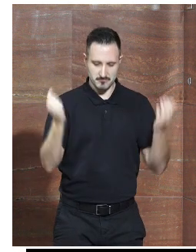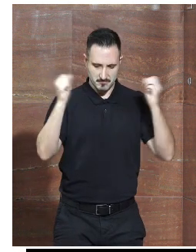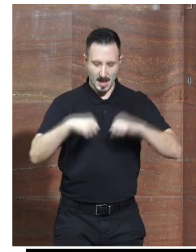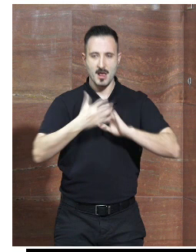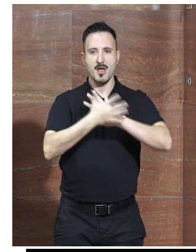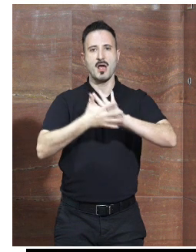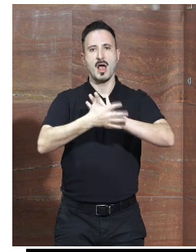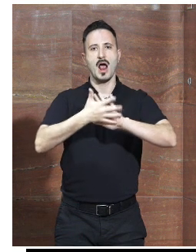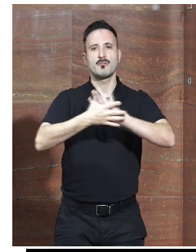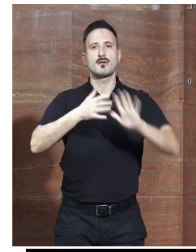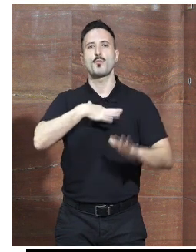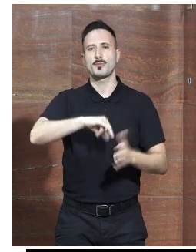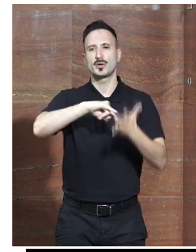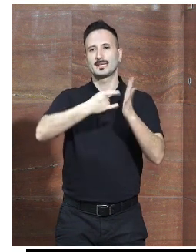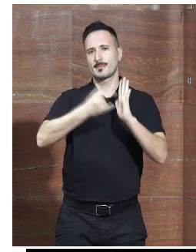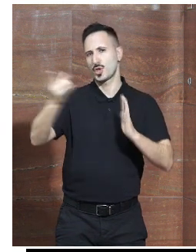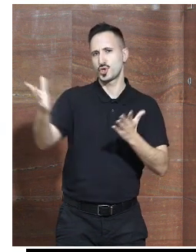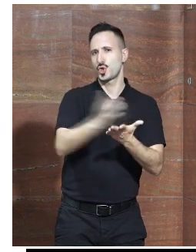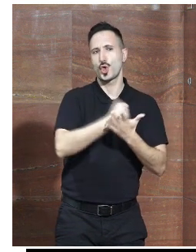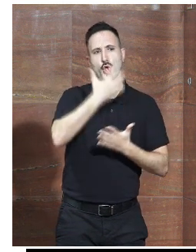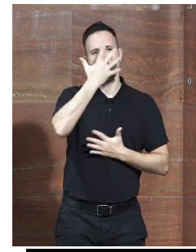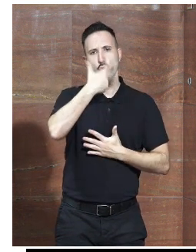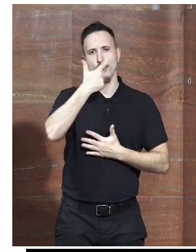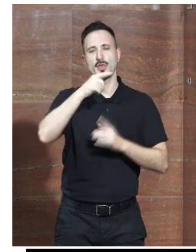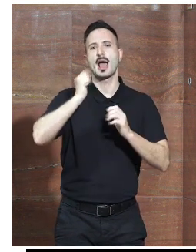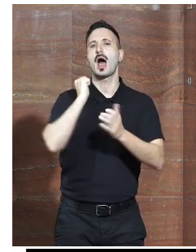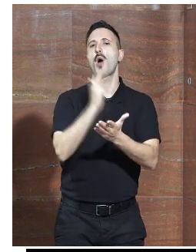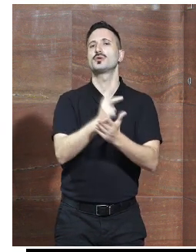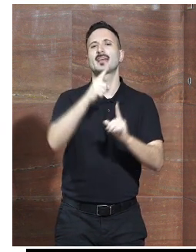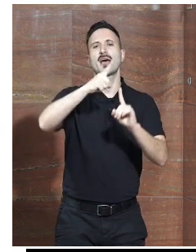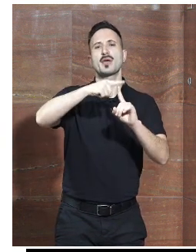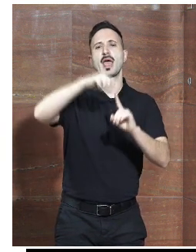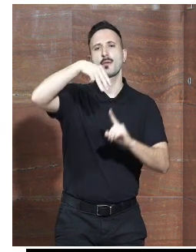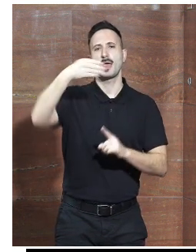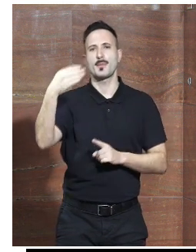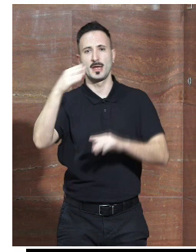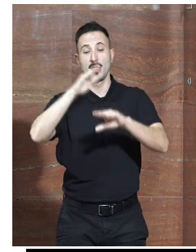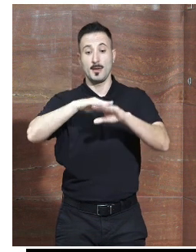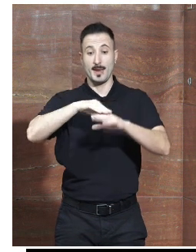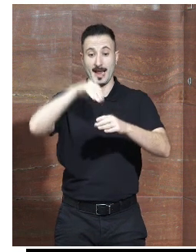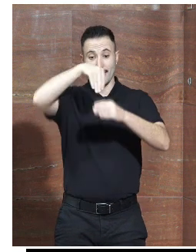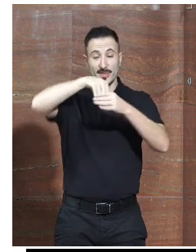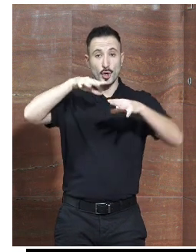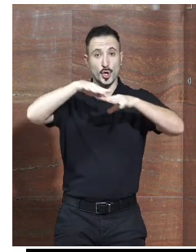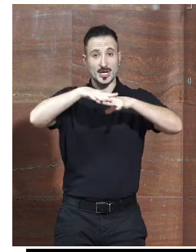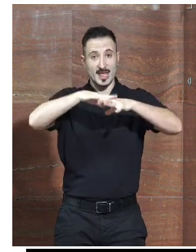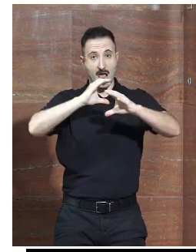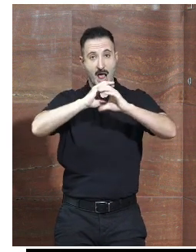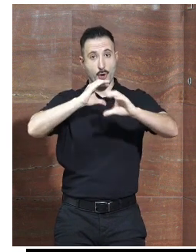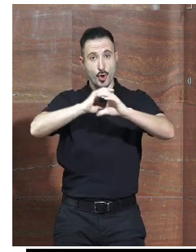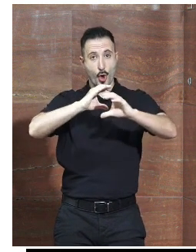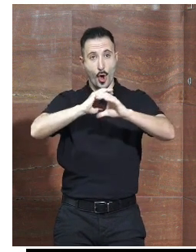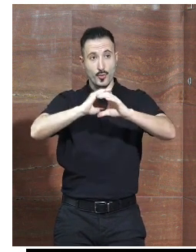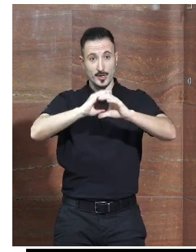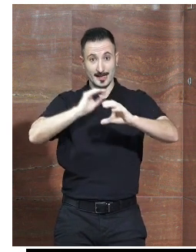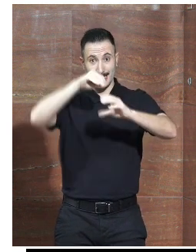Navilens, todos conocen el sistema, ha sido una apuesta de TMB por incorporar dentro de la red de bus, que bueno, ahora en imagen